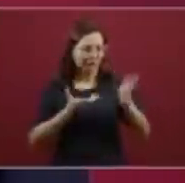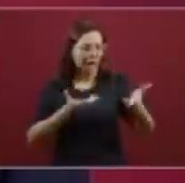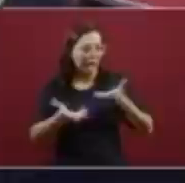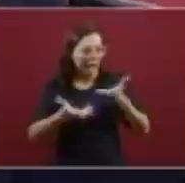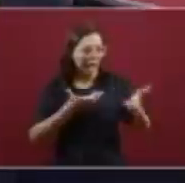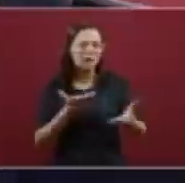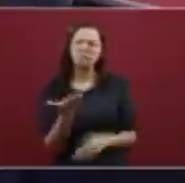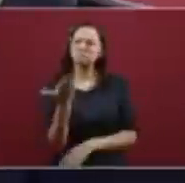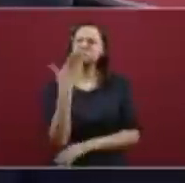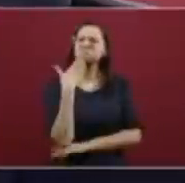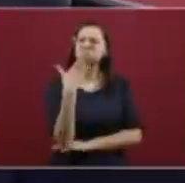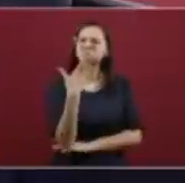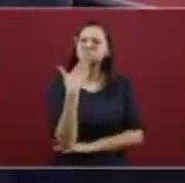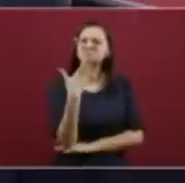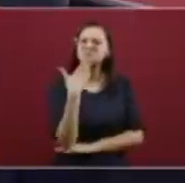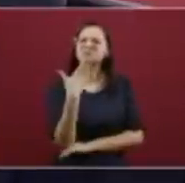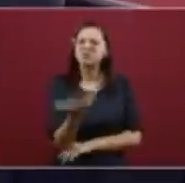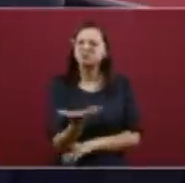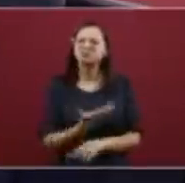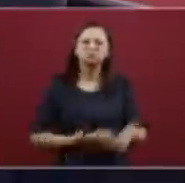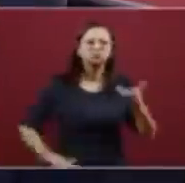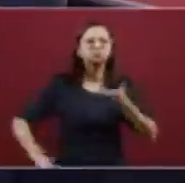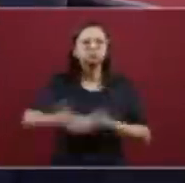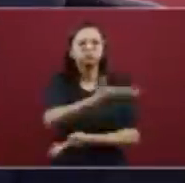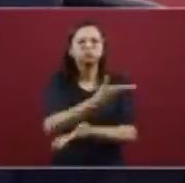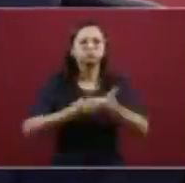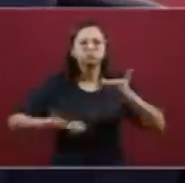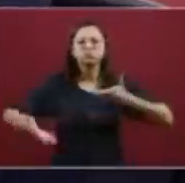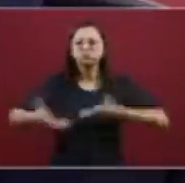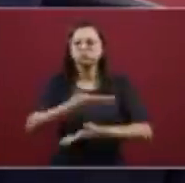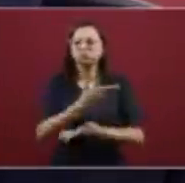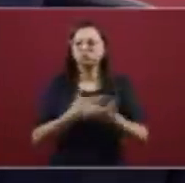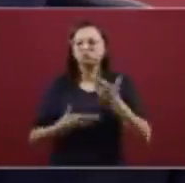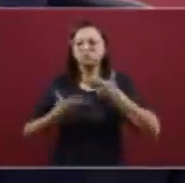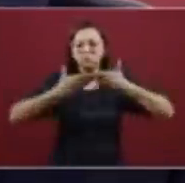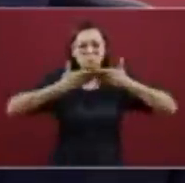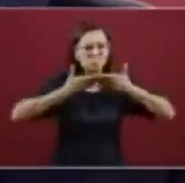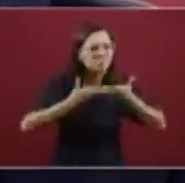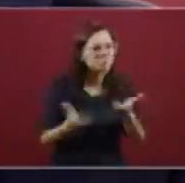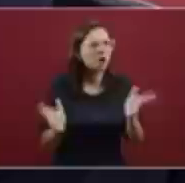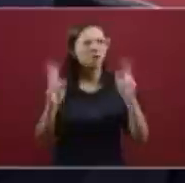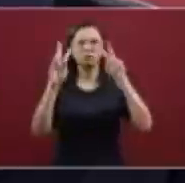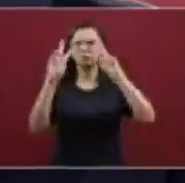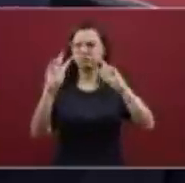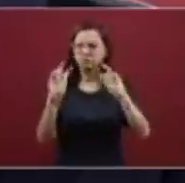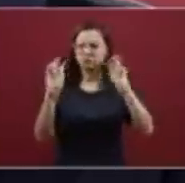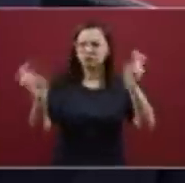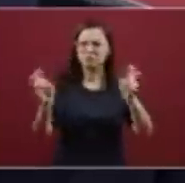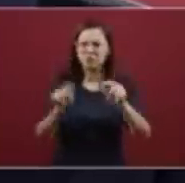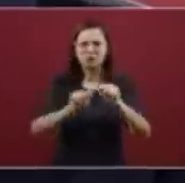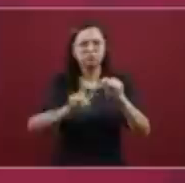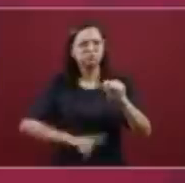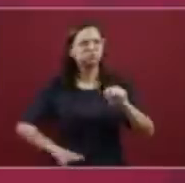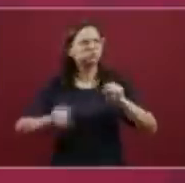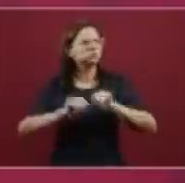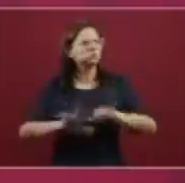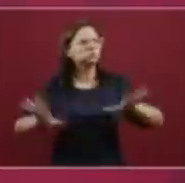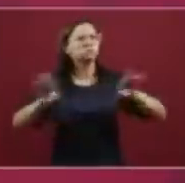porque ayuda, enriquece la vida pública del país,